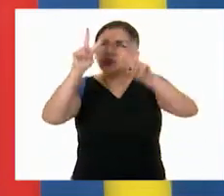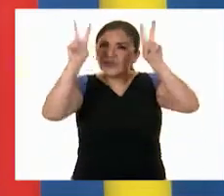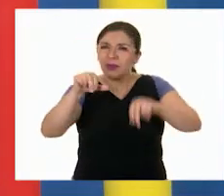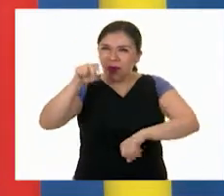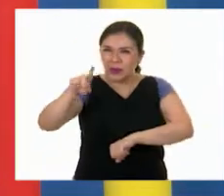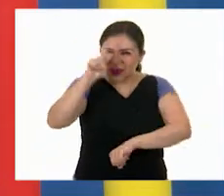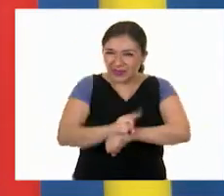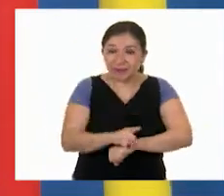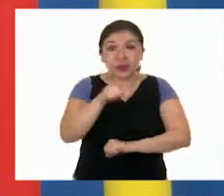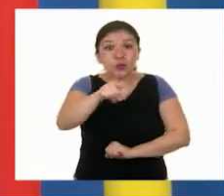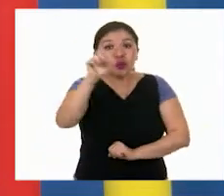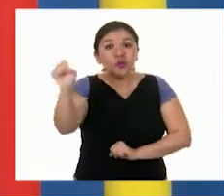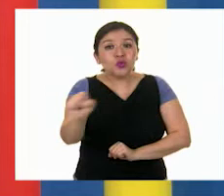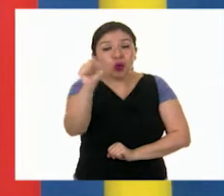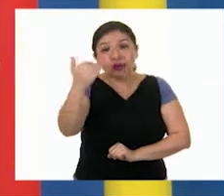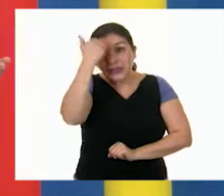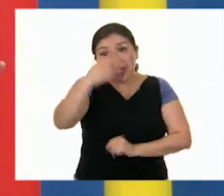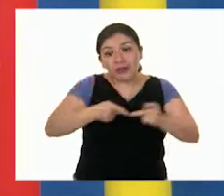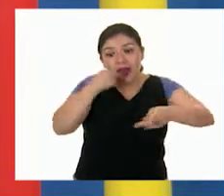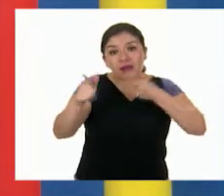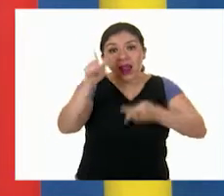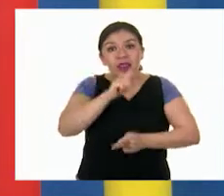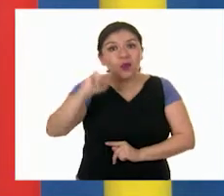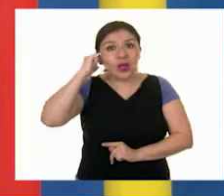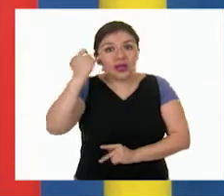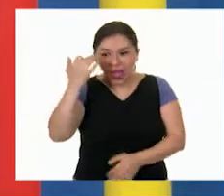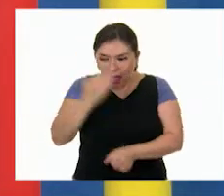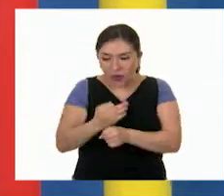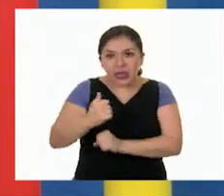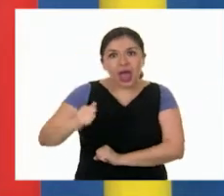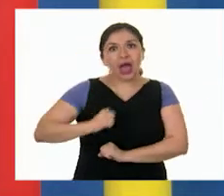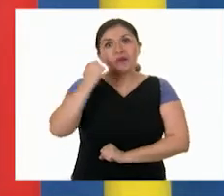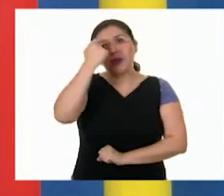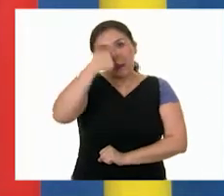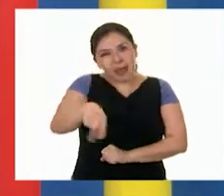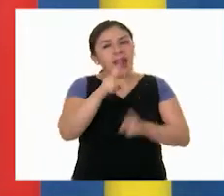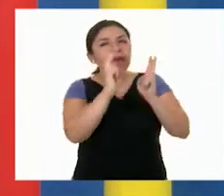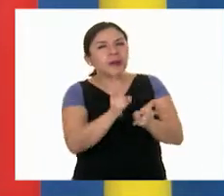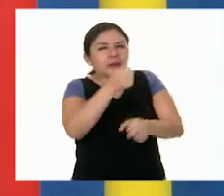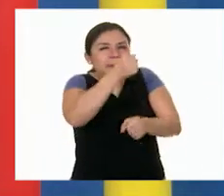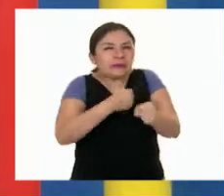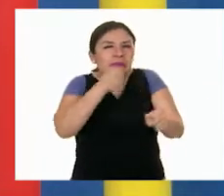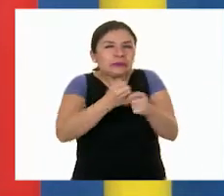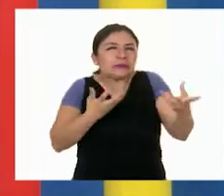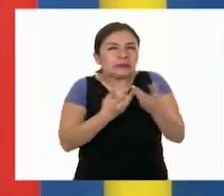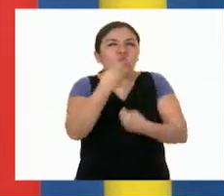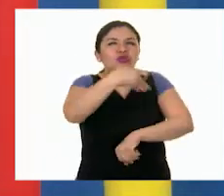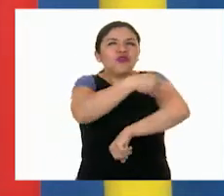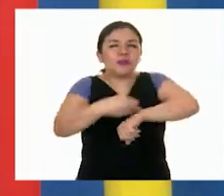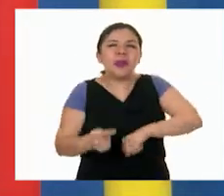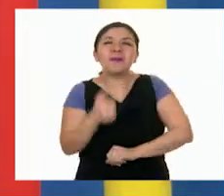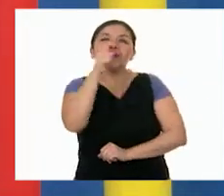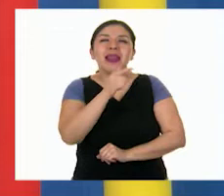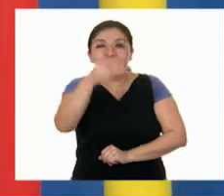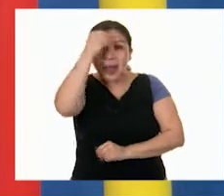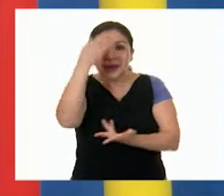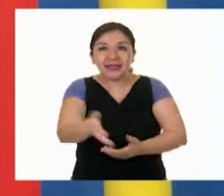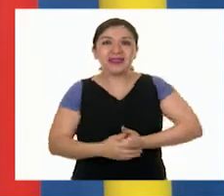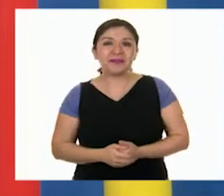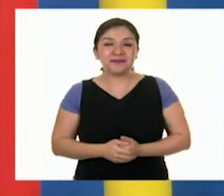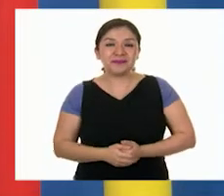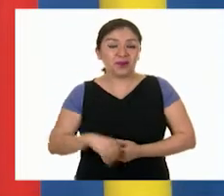familia. Si tienes la fortuna de hablar una lengua indígena, aprovecha también este momento para practicarla y platica con tu familia en tu lengua